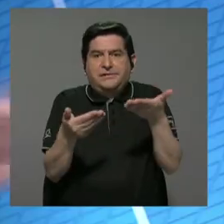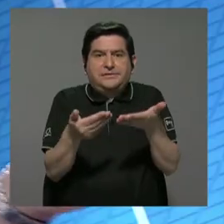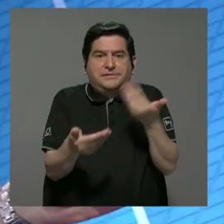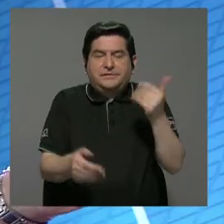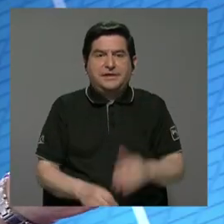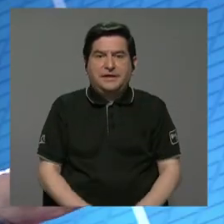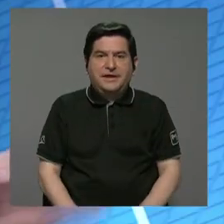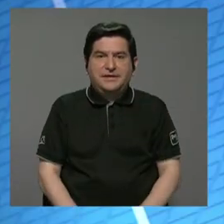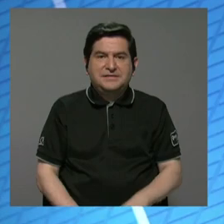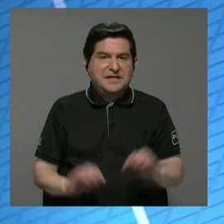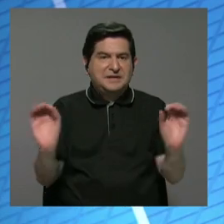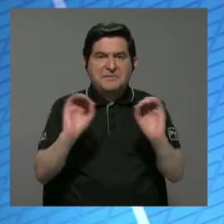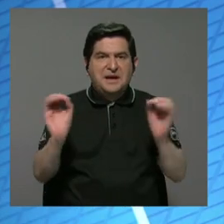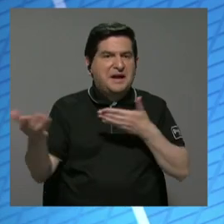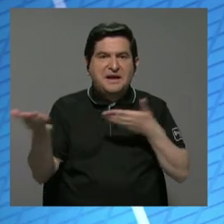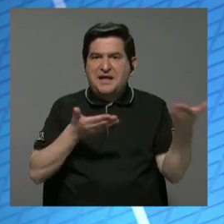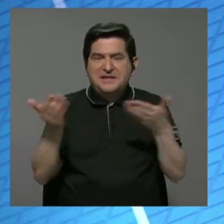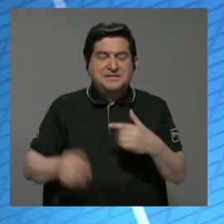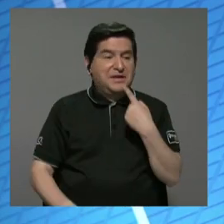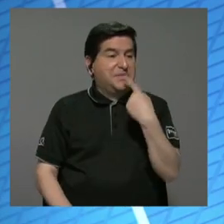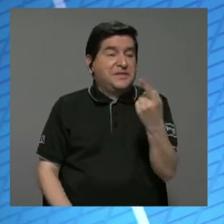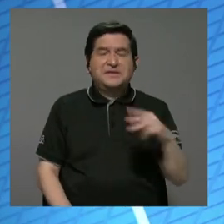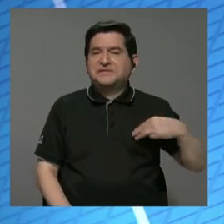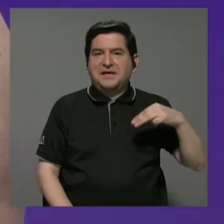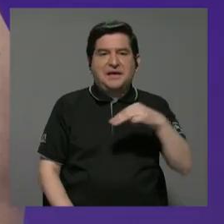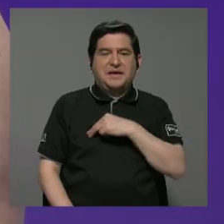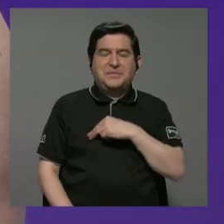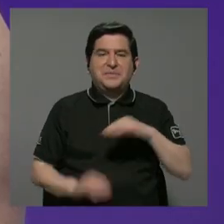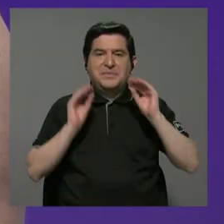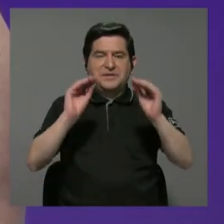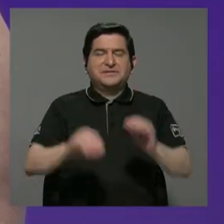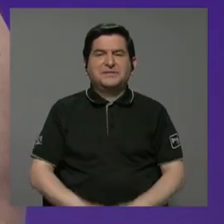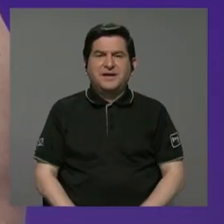que no sirve nada el personal del Ministerio de Educación. La